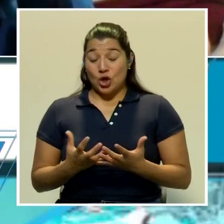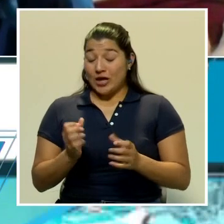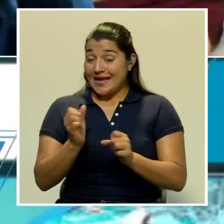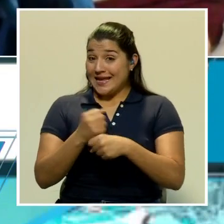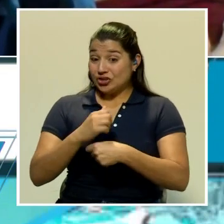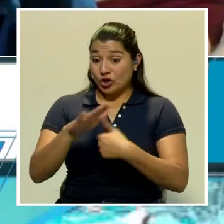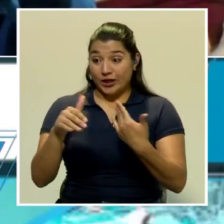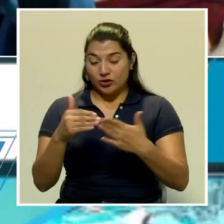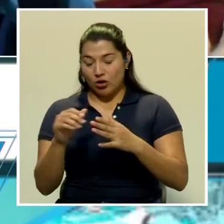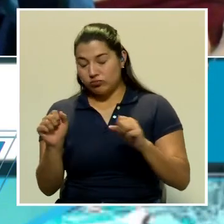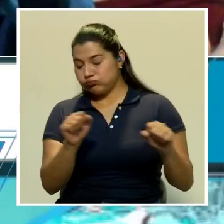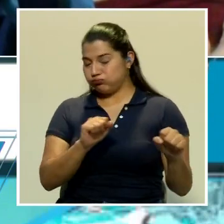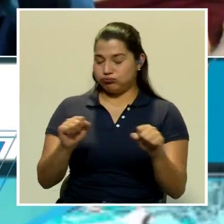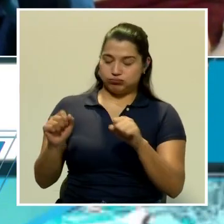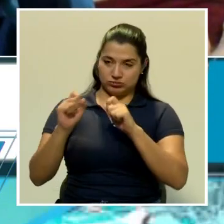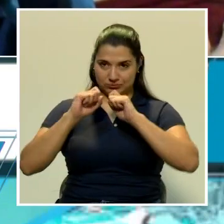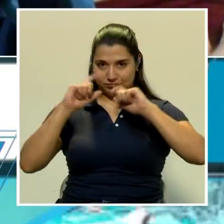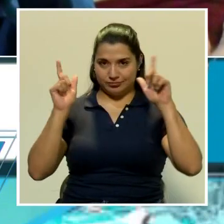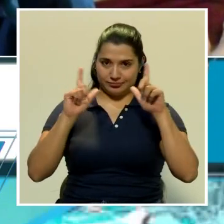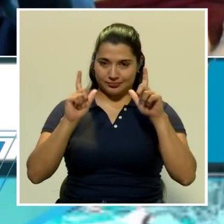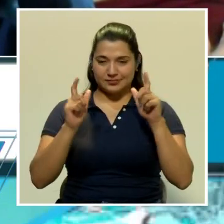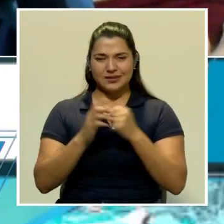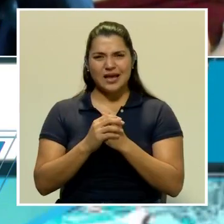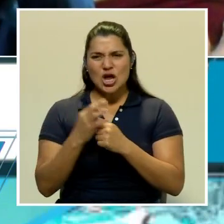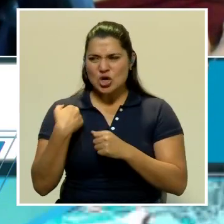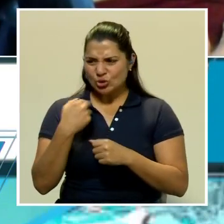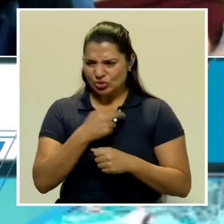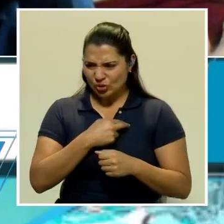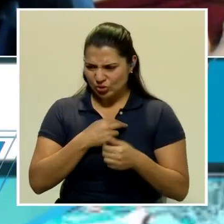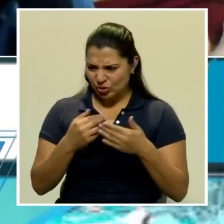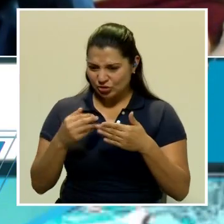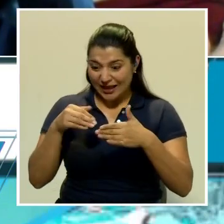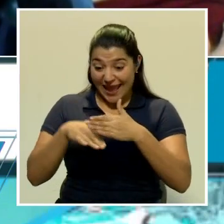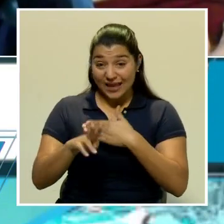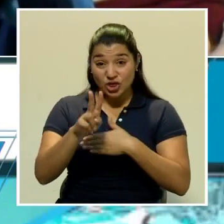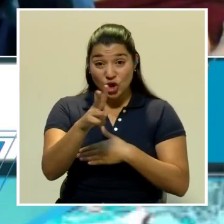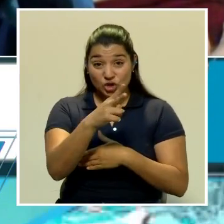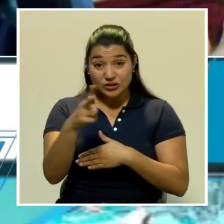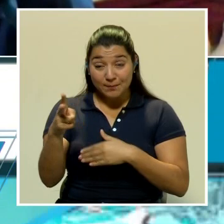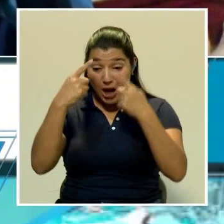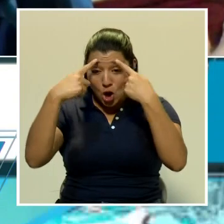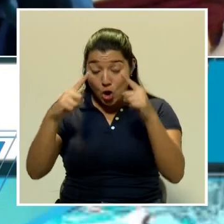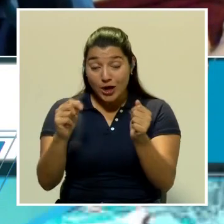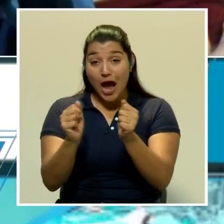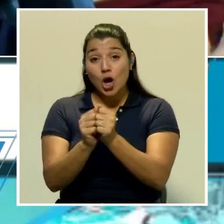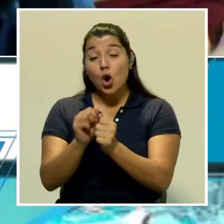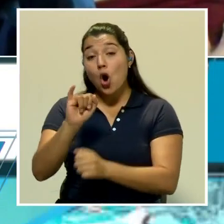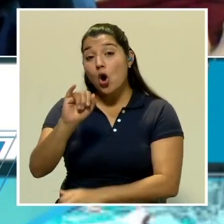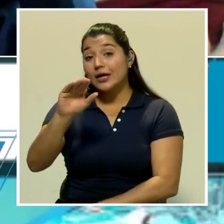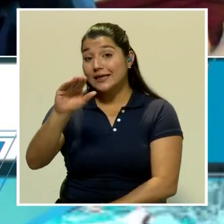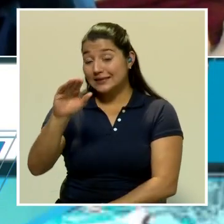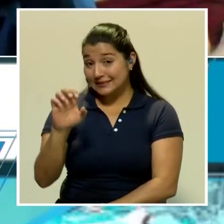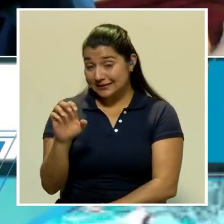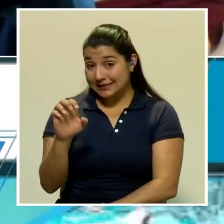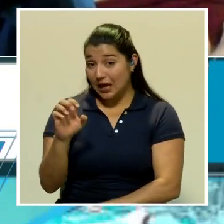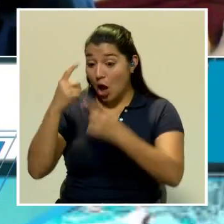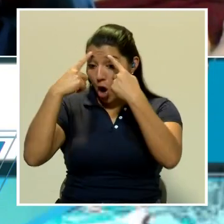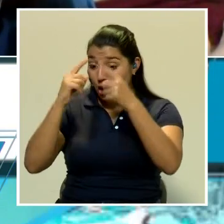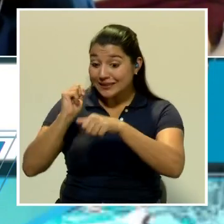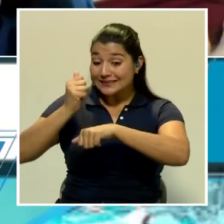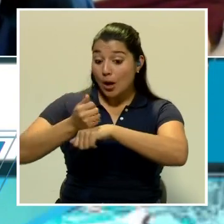y todas. Nosotros en menos de 2 semanas logramos con el Instituto Costarricense de Electricidad montar